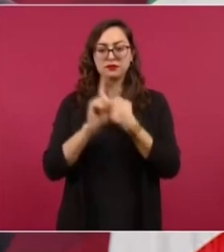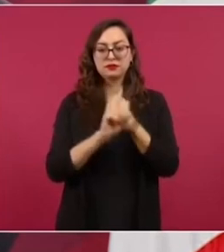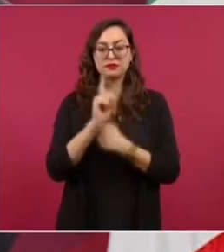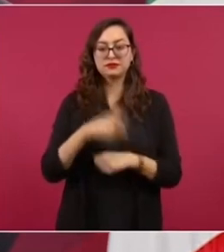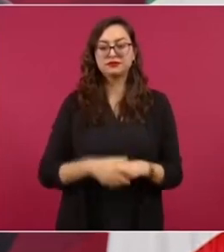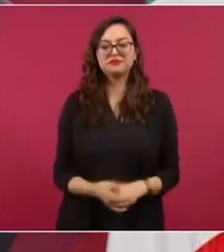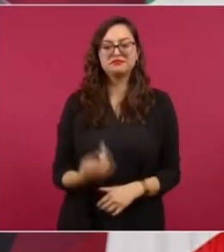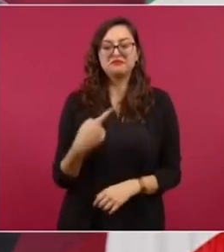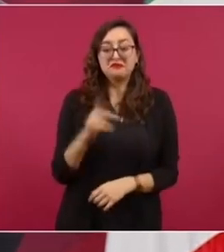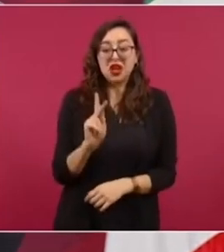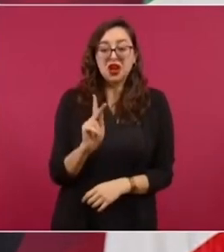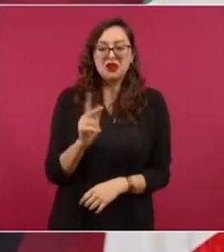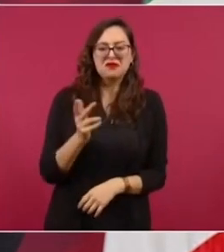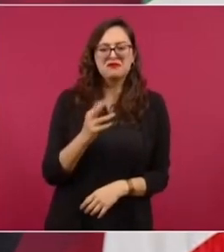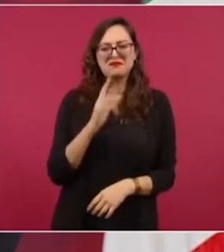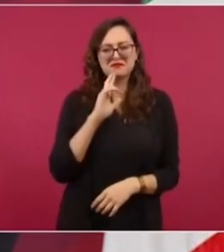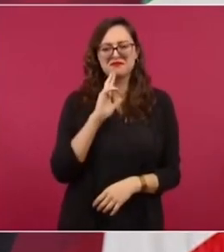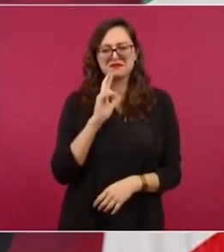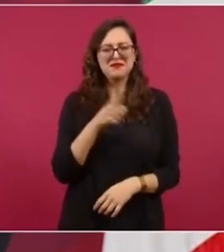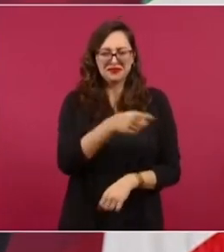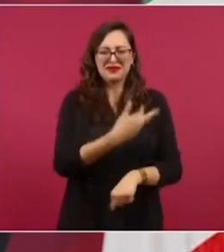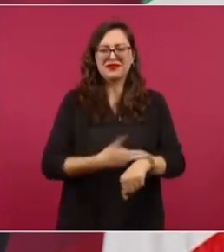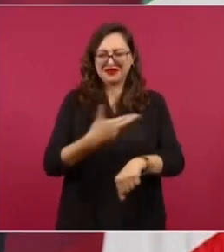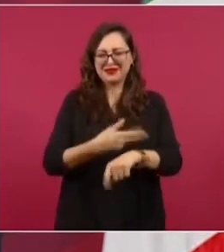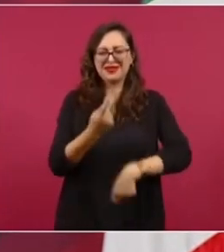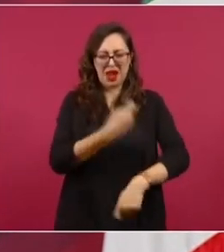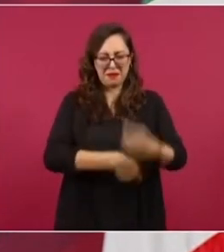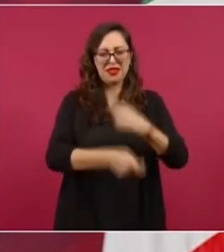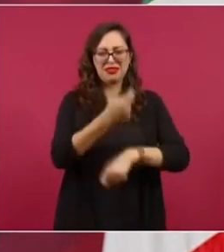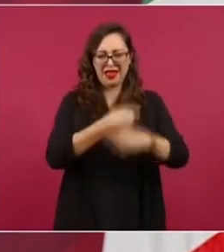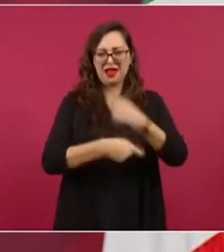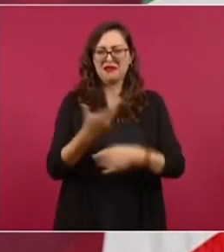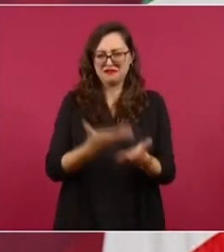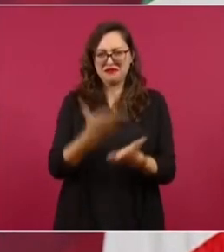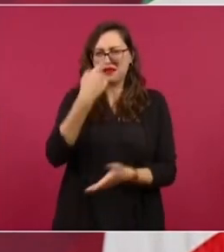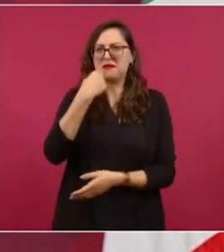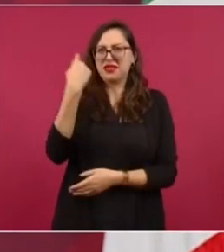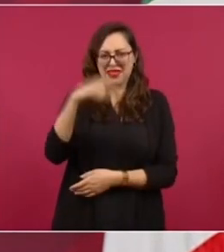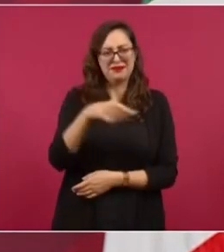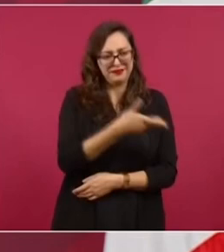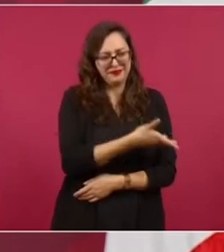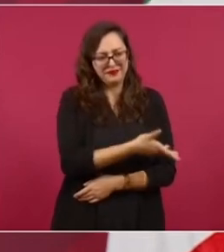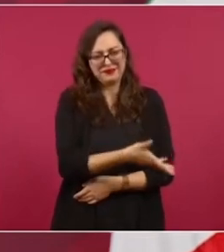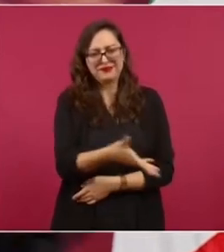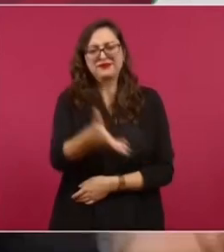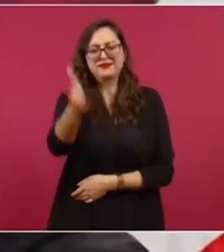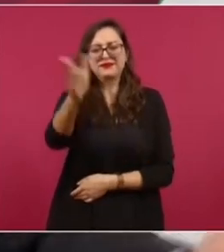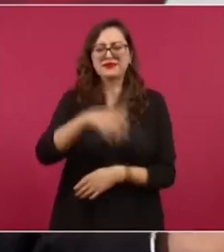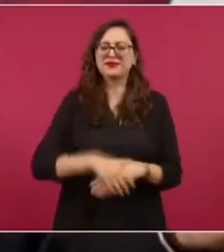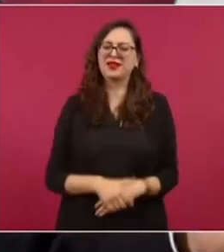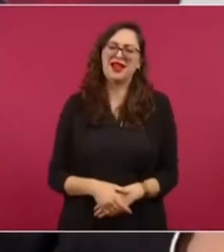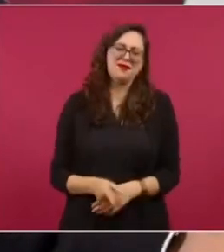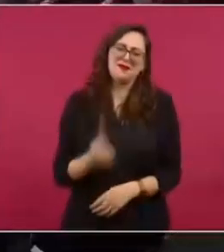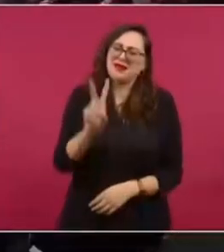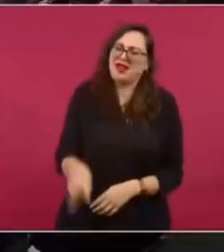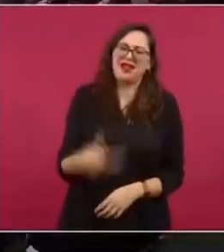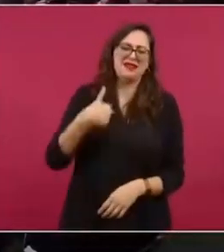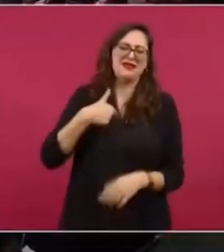pero que haga su trámite, porque ya es el colmo,